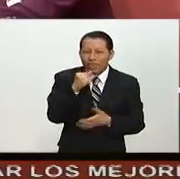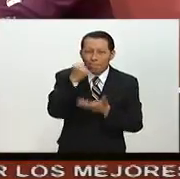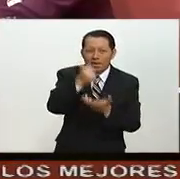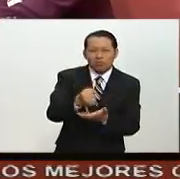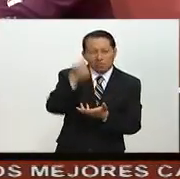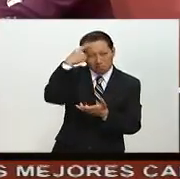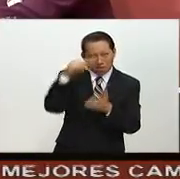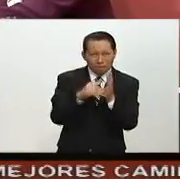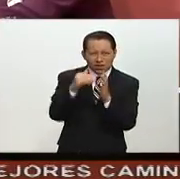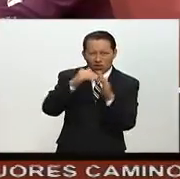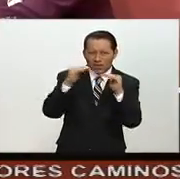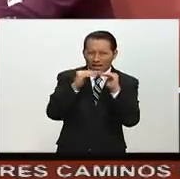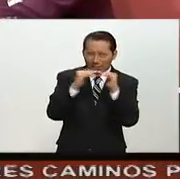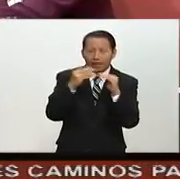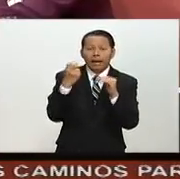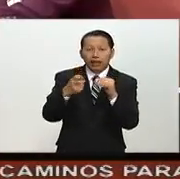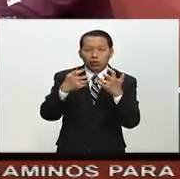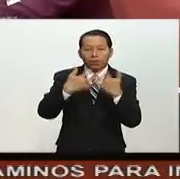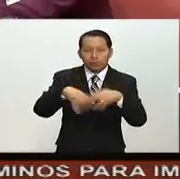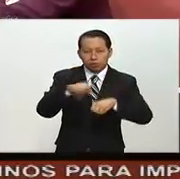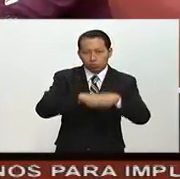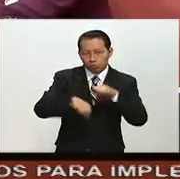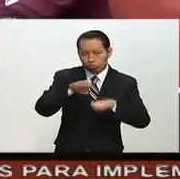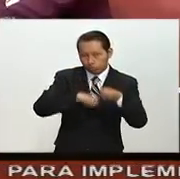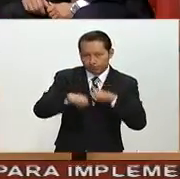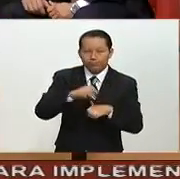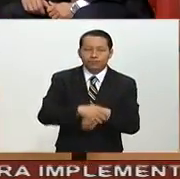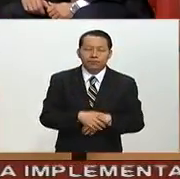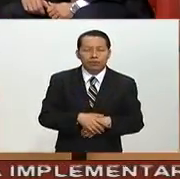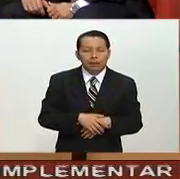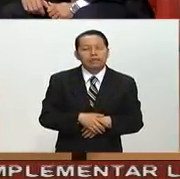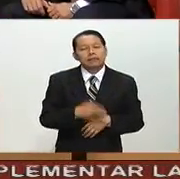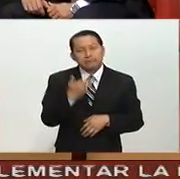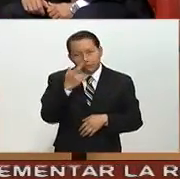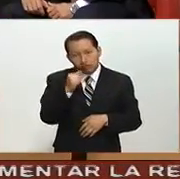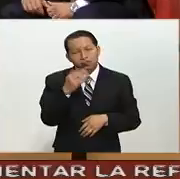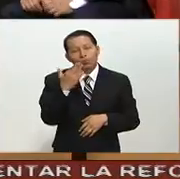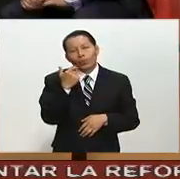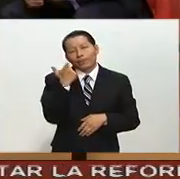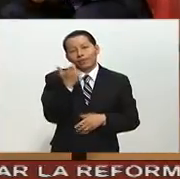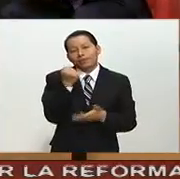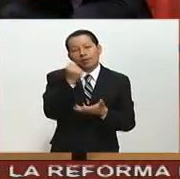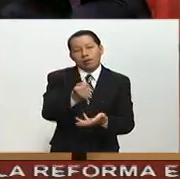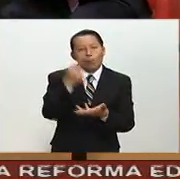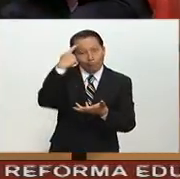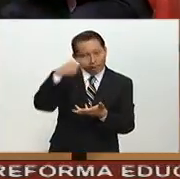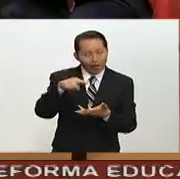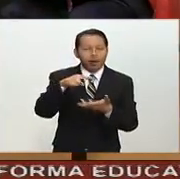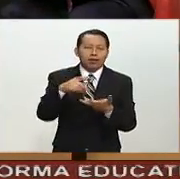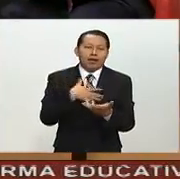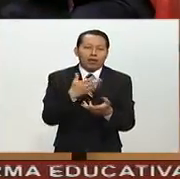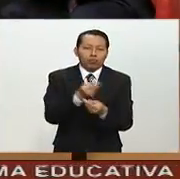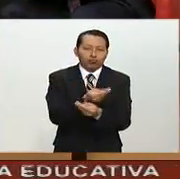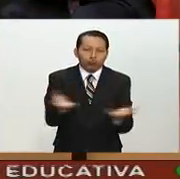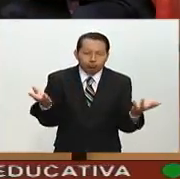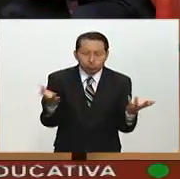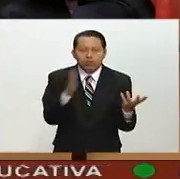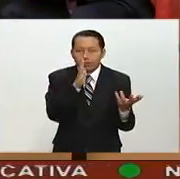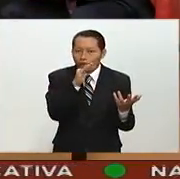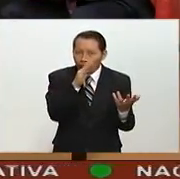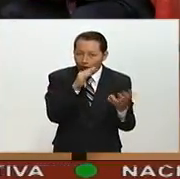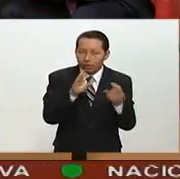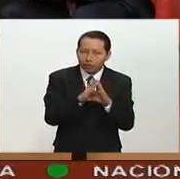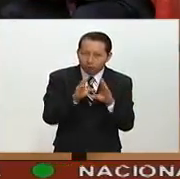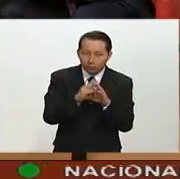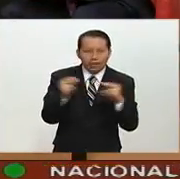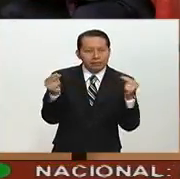Entonces, las empresas sociales es lo que buscan hacer. No hay dinero que alcance para simplemente distribuirlo. Es decir, hay que generar